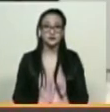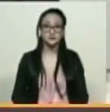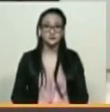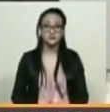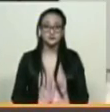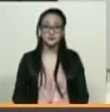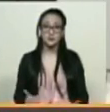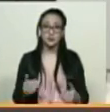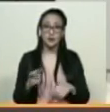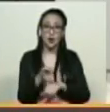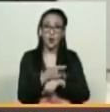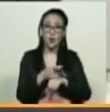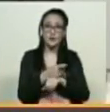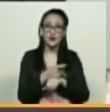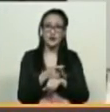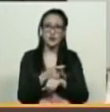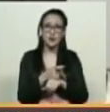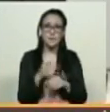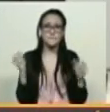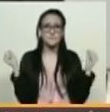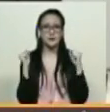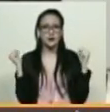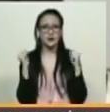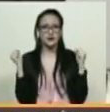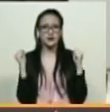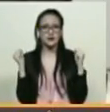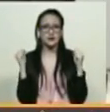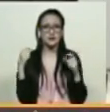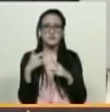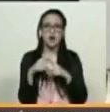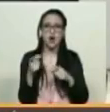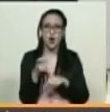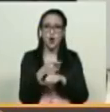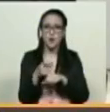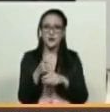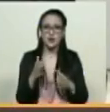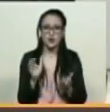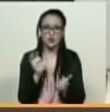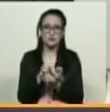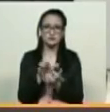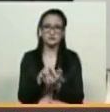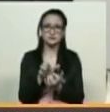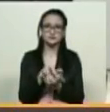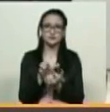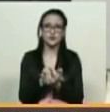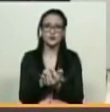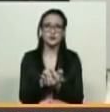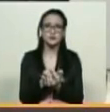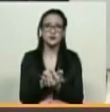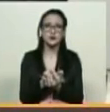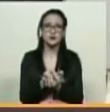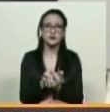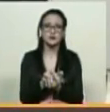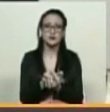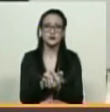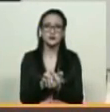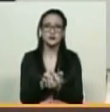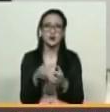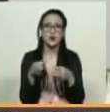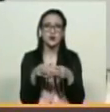al gobernador del estado Mérida y al gobernador del estado Nueva Esparta, de Acción